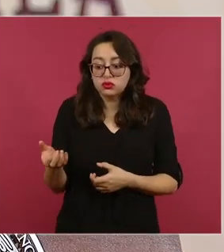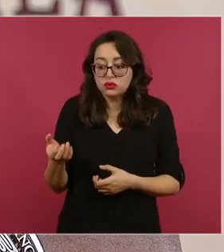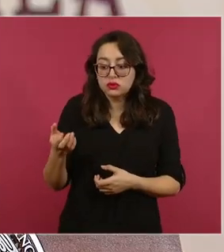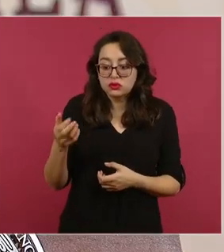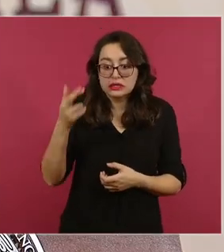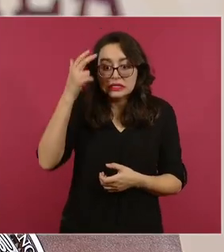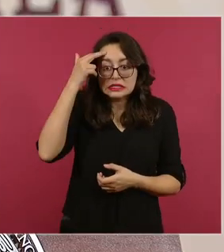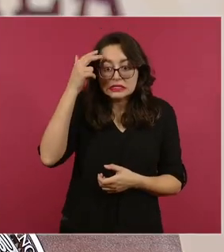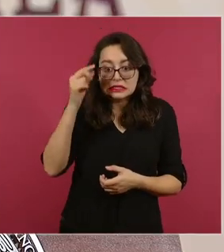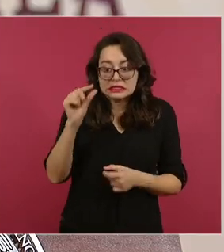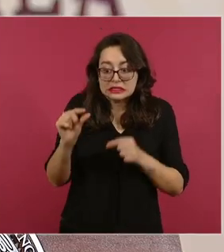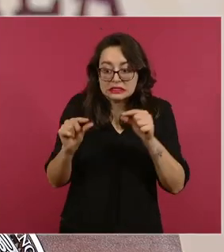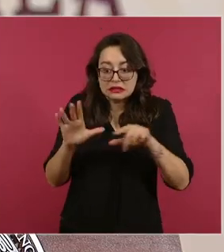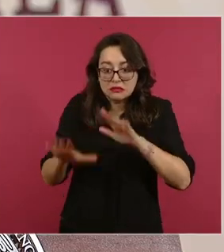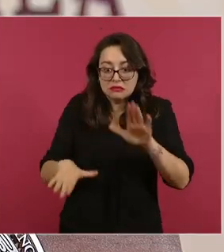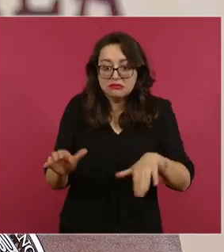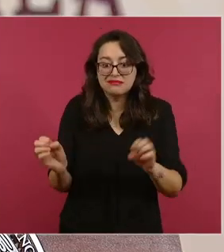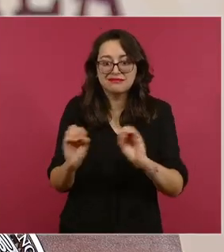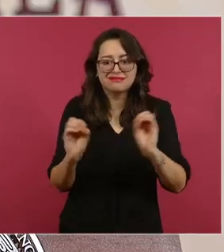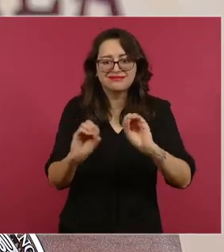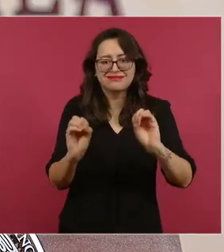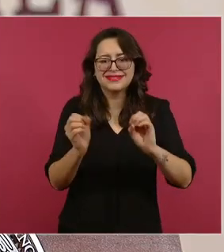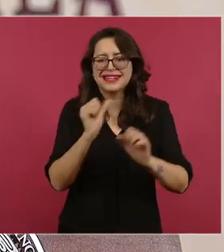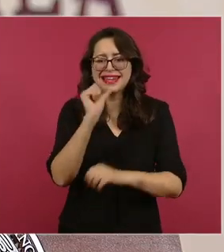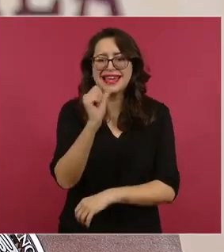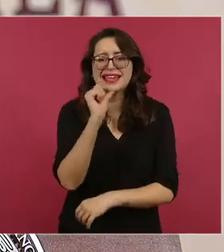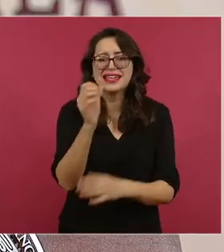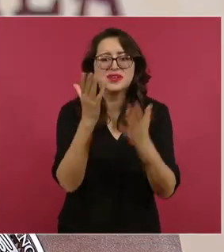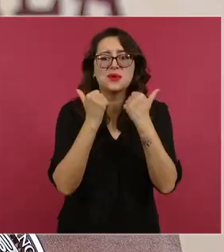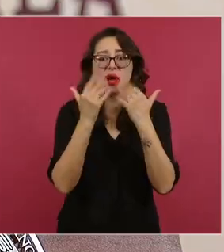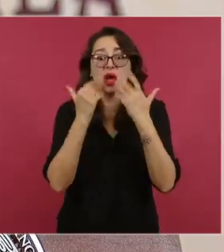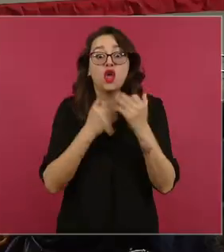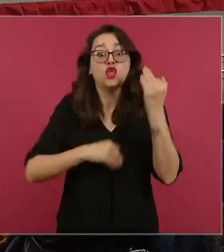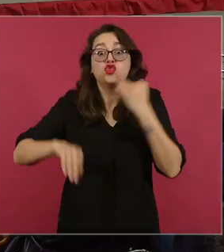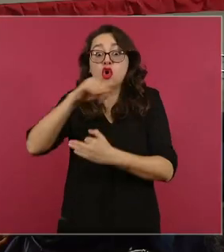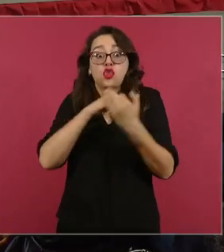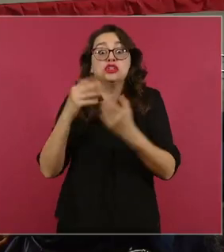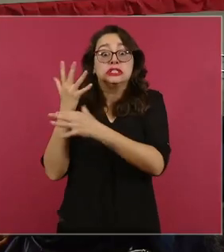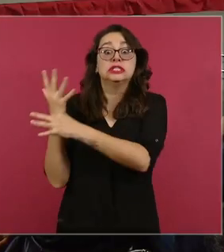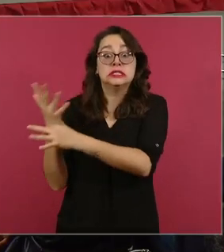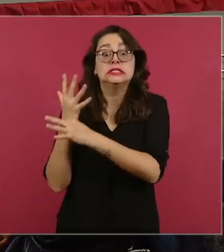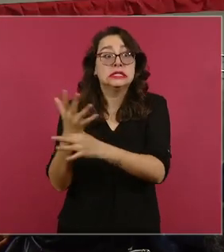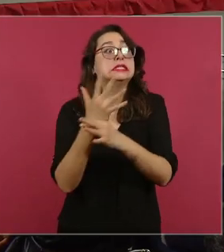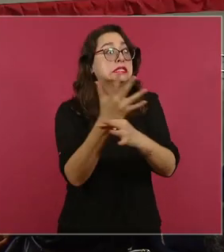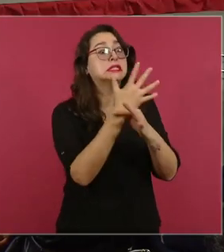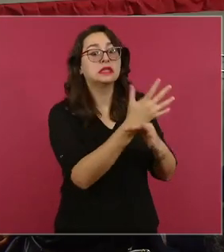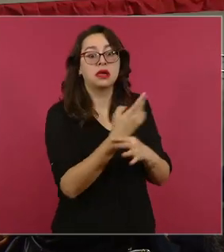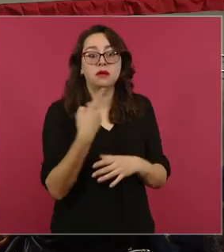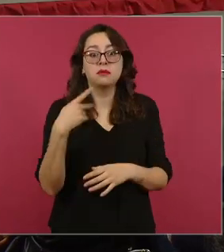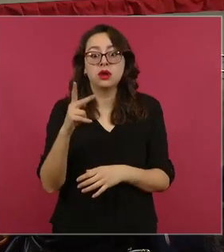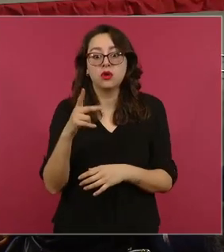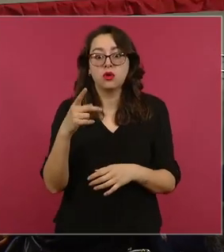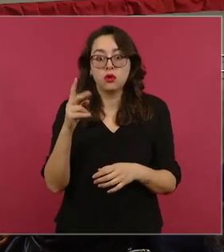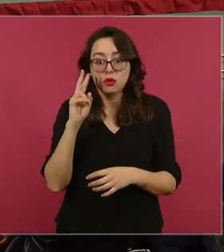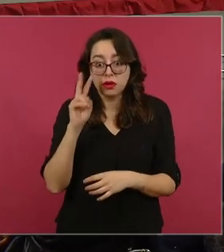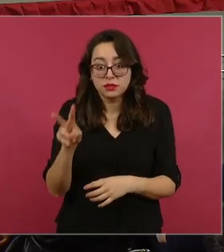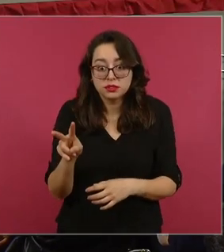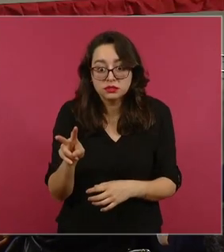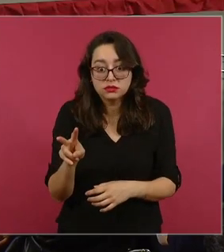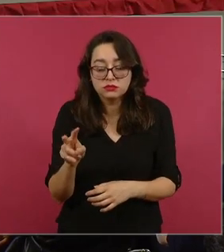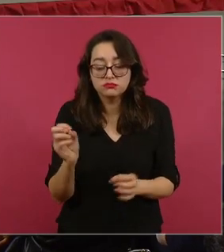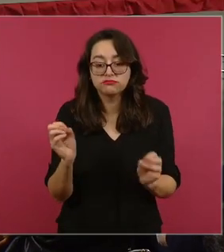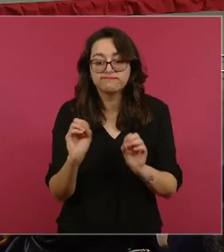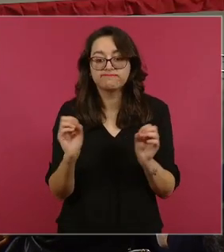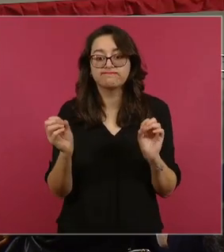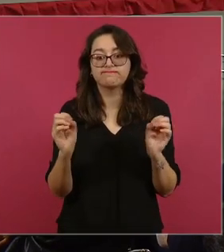Universidad de Guanajuato, igual. Todo mundo habla de las chinches, pero nadie las ha visto. Bueno, más allá de lo normal, también las hemos